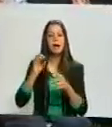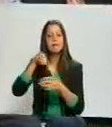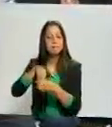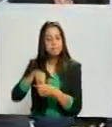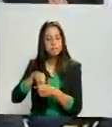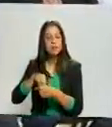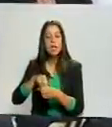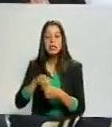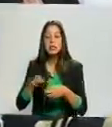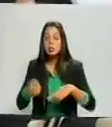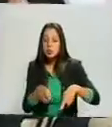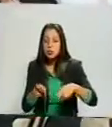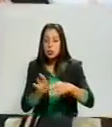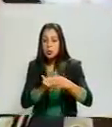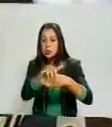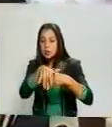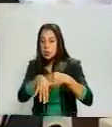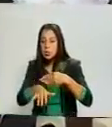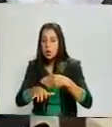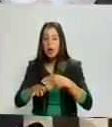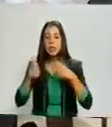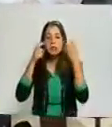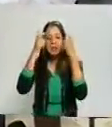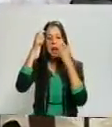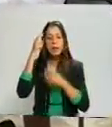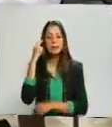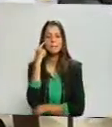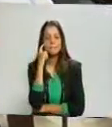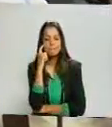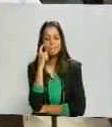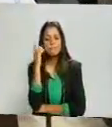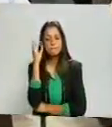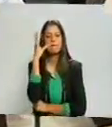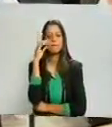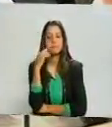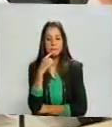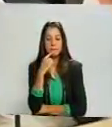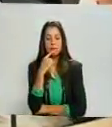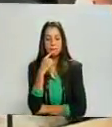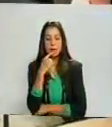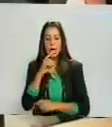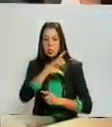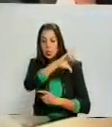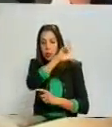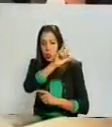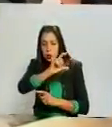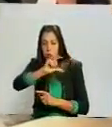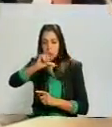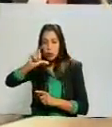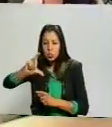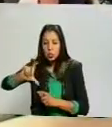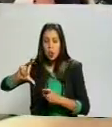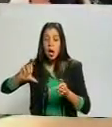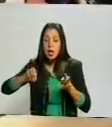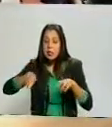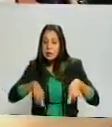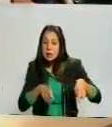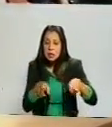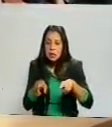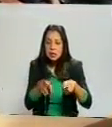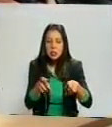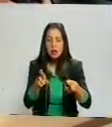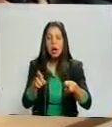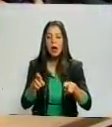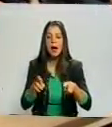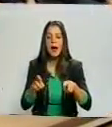Allí él ligó toda la riqueza que está alrededor del Orinoco, lo vinculó a